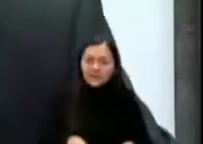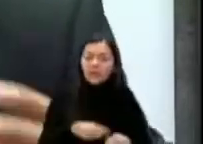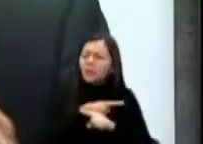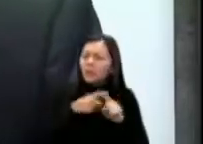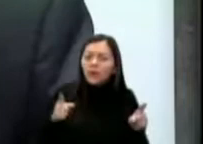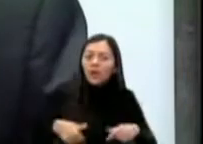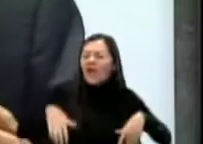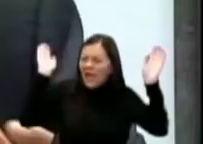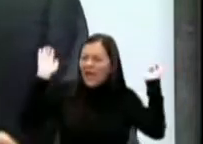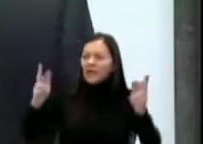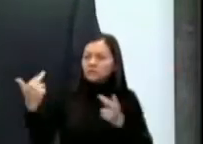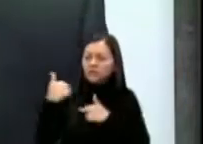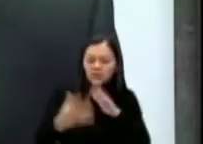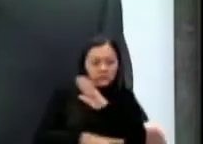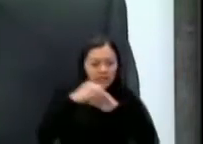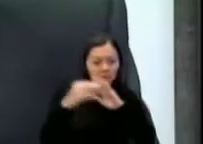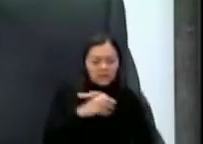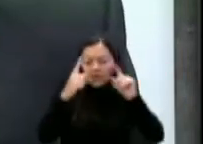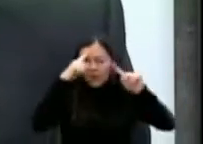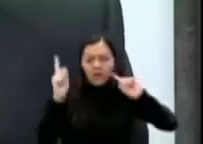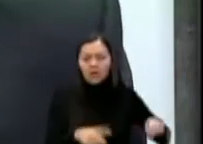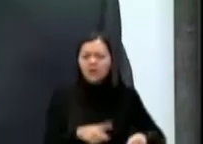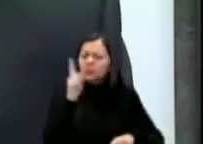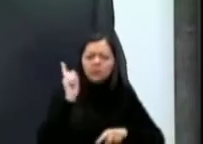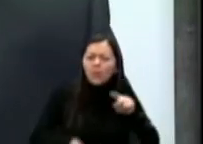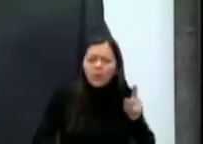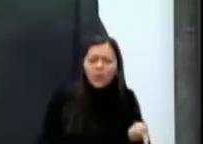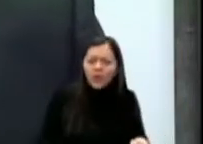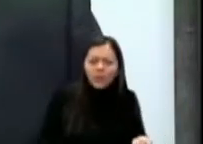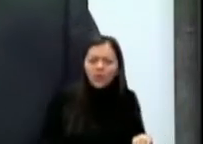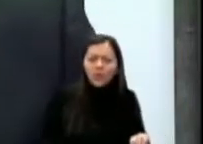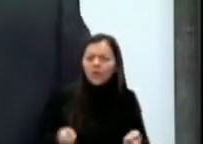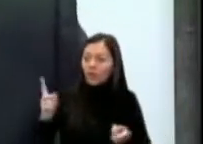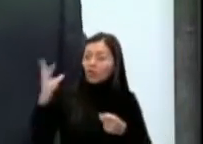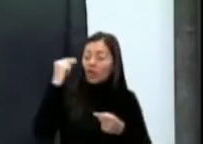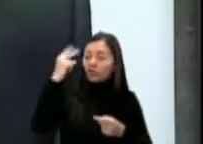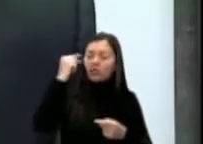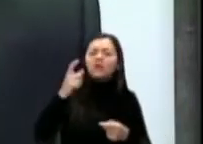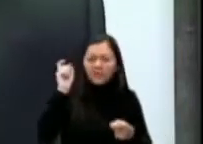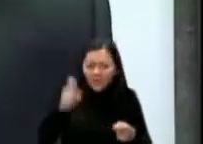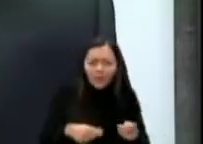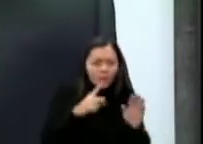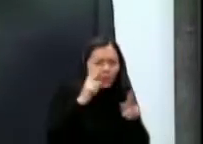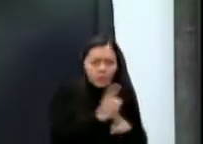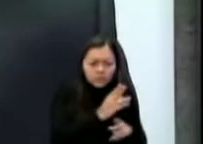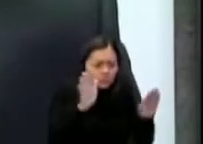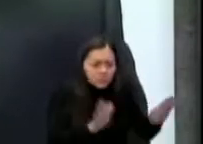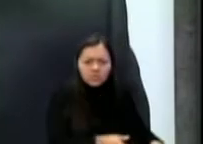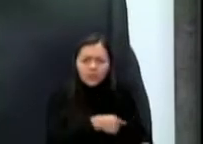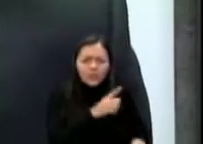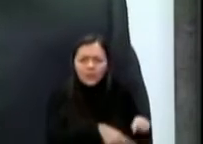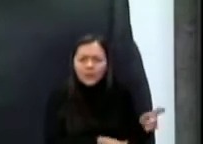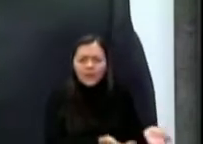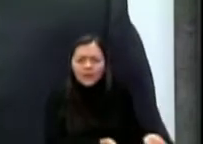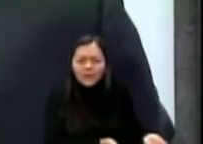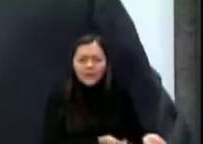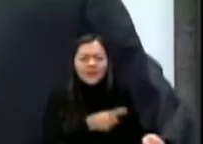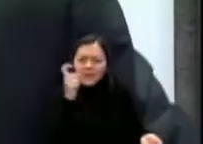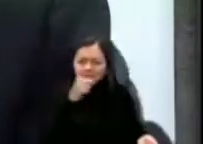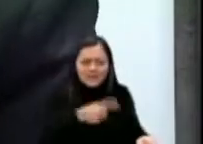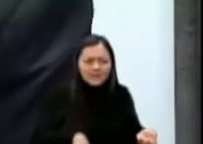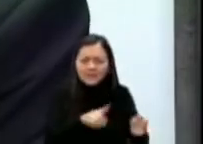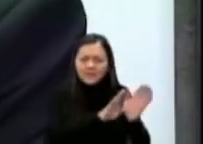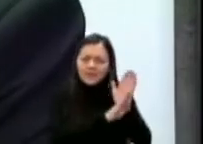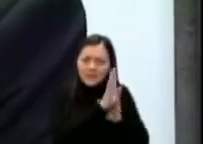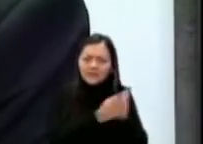movilizando recursos ese acervo social que representa tener recursos naturales no renovables a